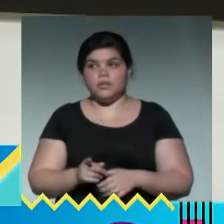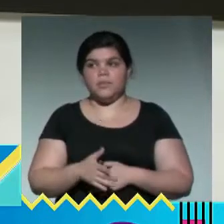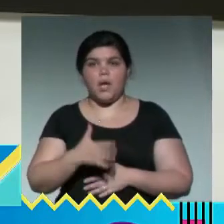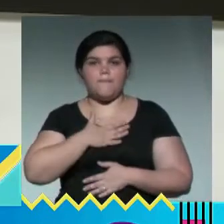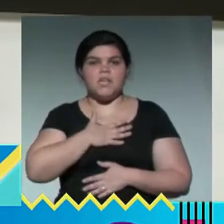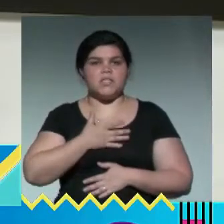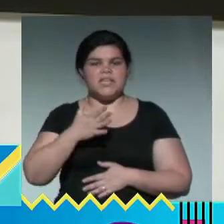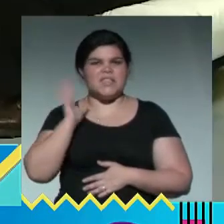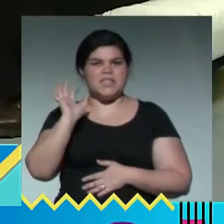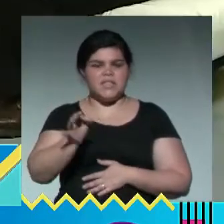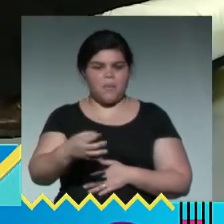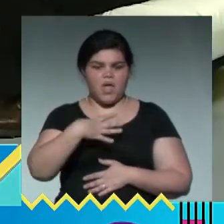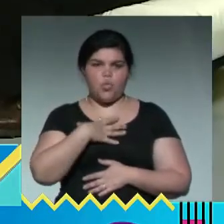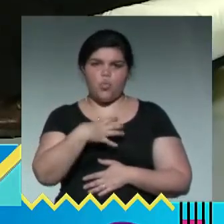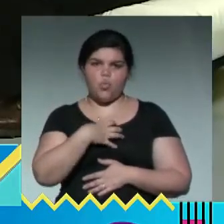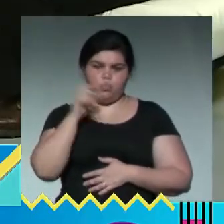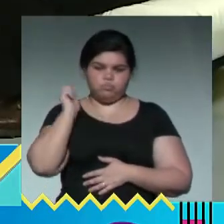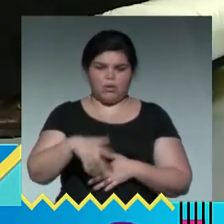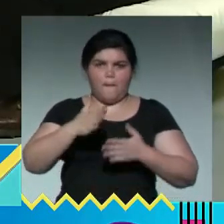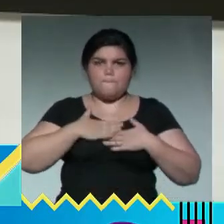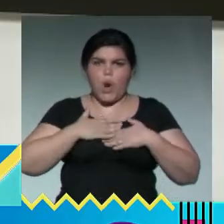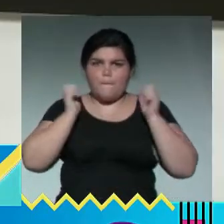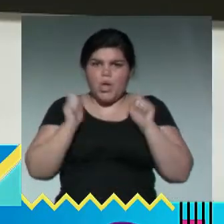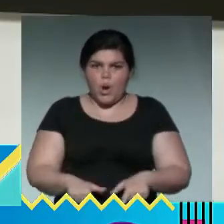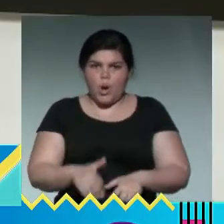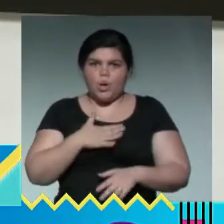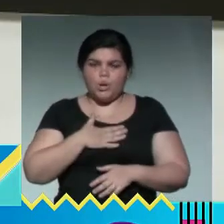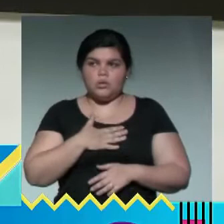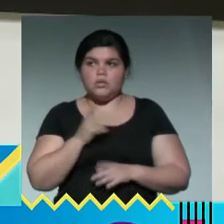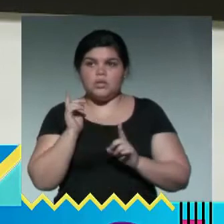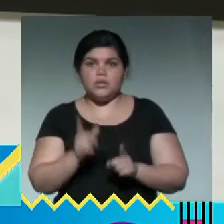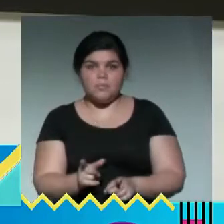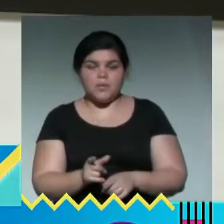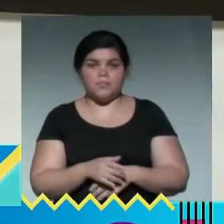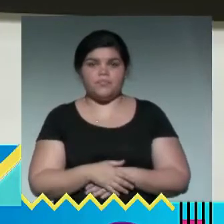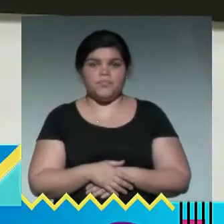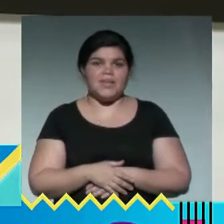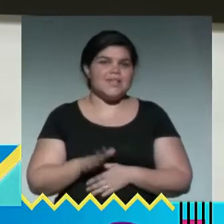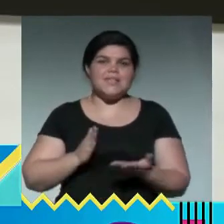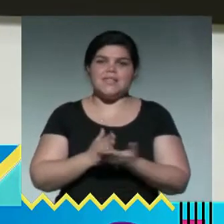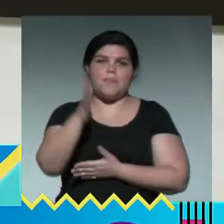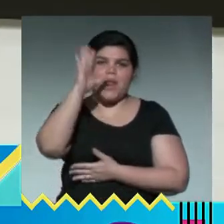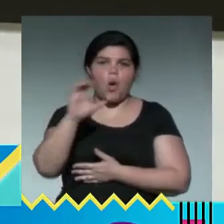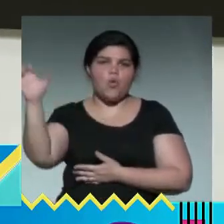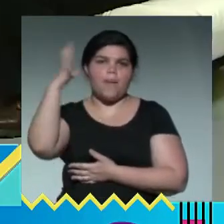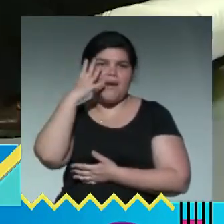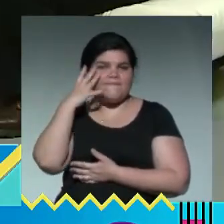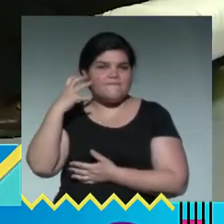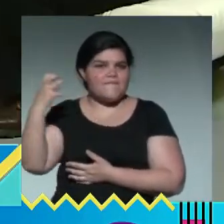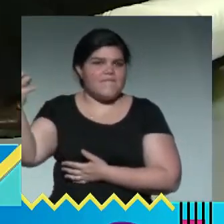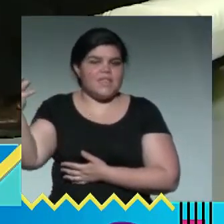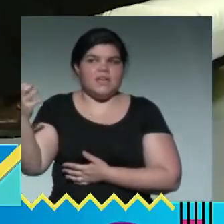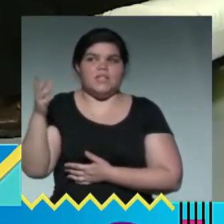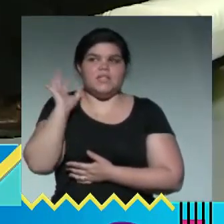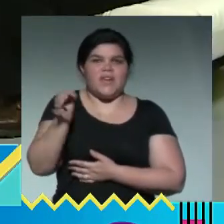Hablábamos también de esta importancia del relato que hemos escuchado durante tanto tiempo, porque esa reivindicación a lo europeo y porque este debate de qué nos sentimos,